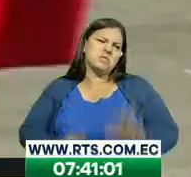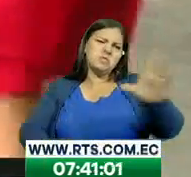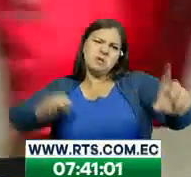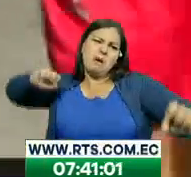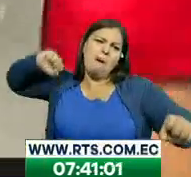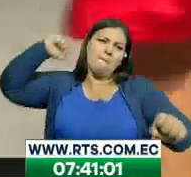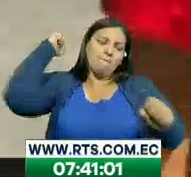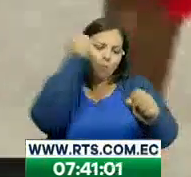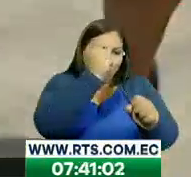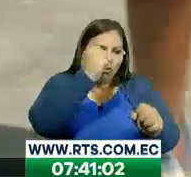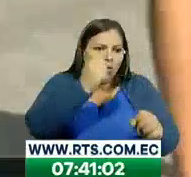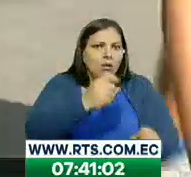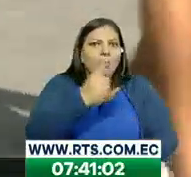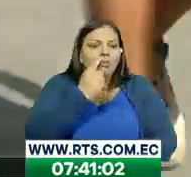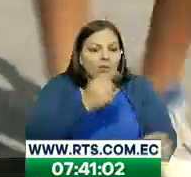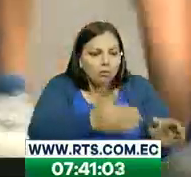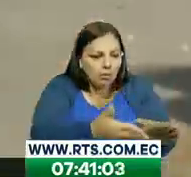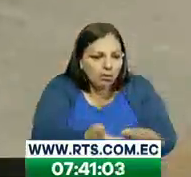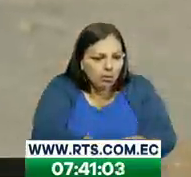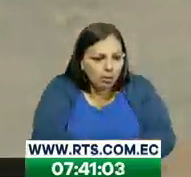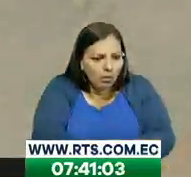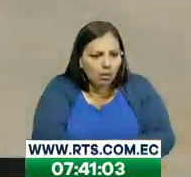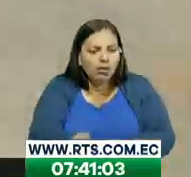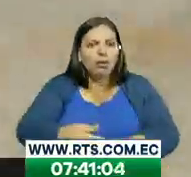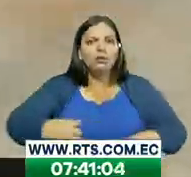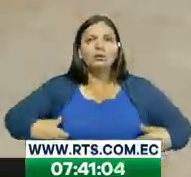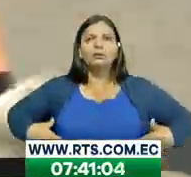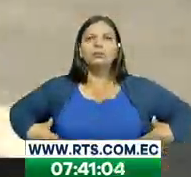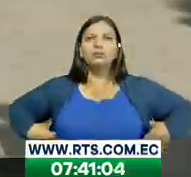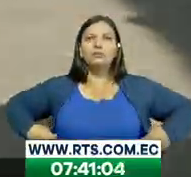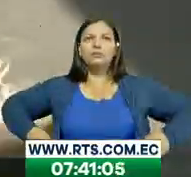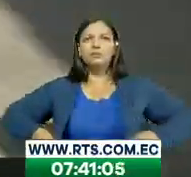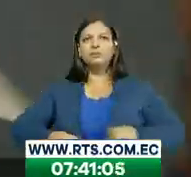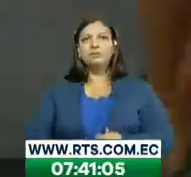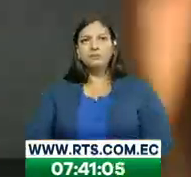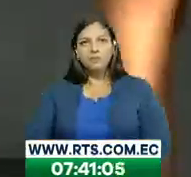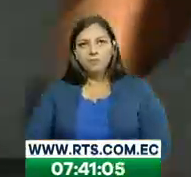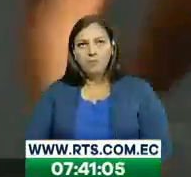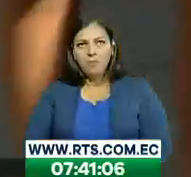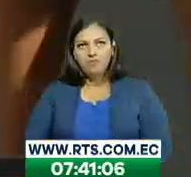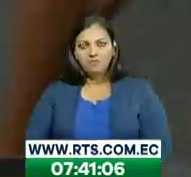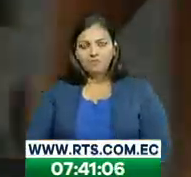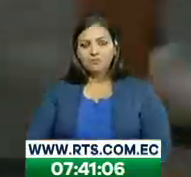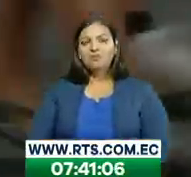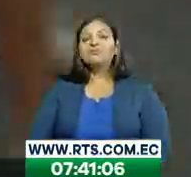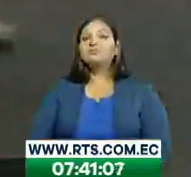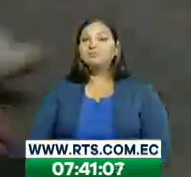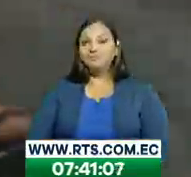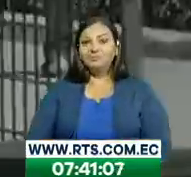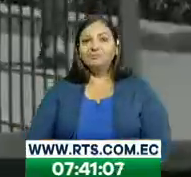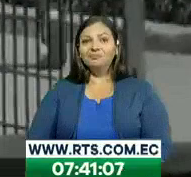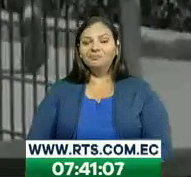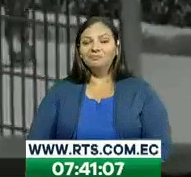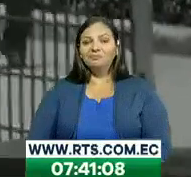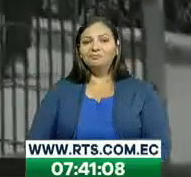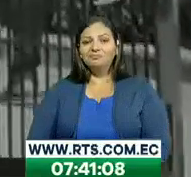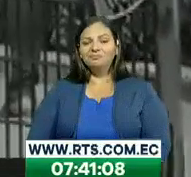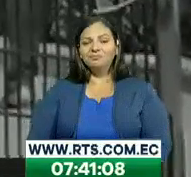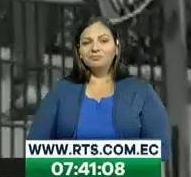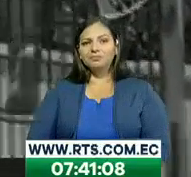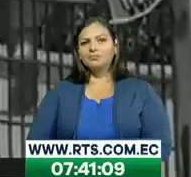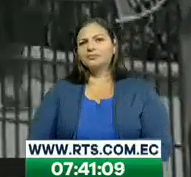se trata de un menor de 12 años quienes de una puñalada a su padre en el abdomen quien supuestamente pretendía agredir con un machete